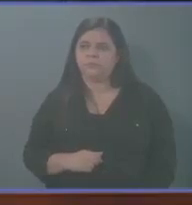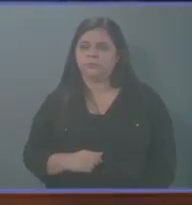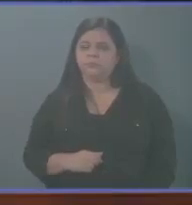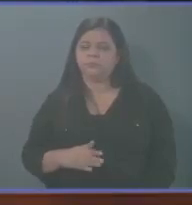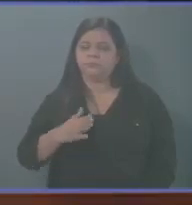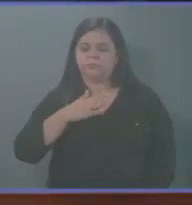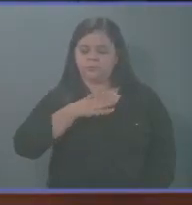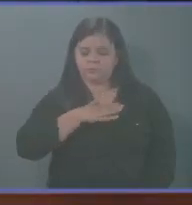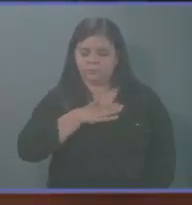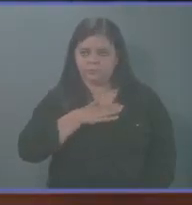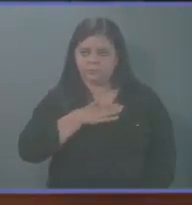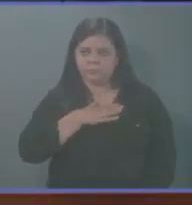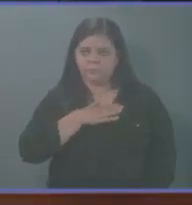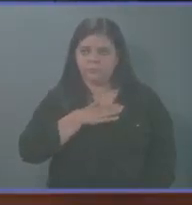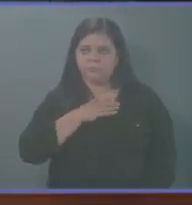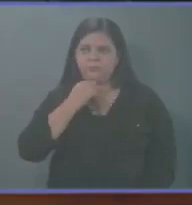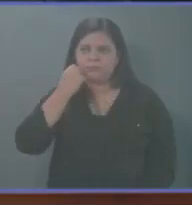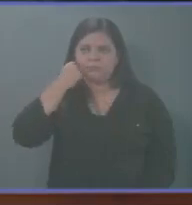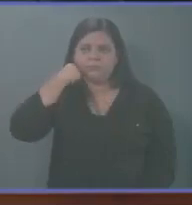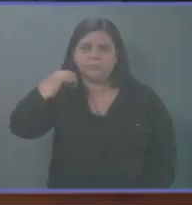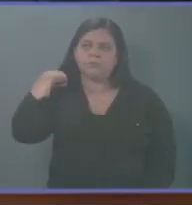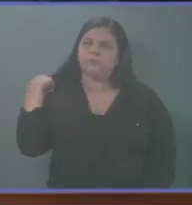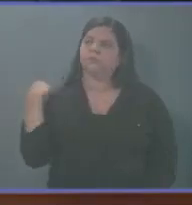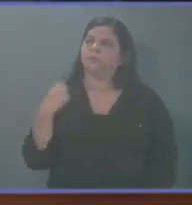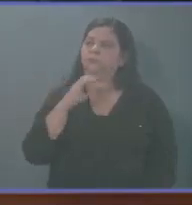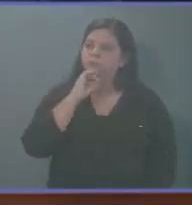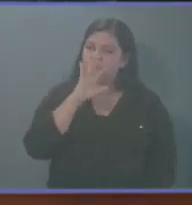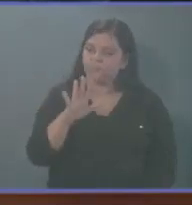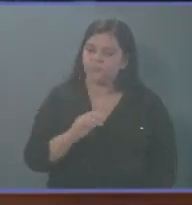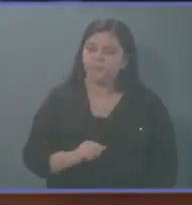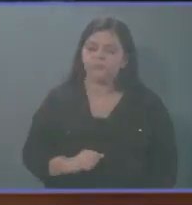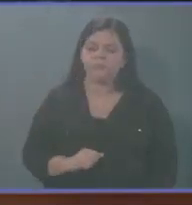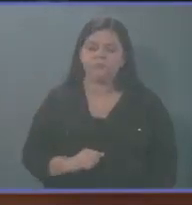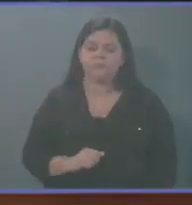Yo se lo digo,